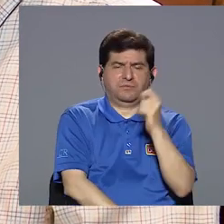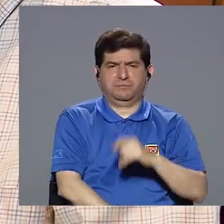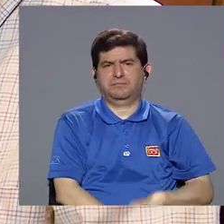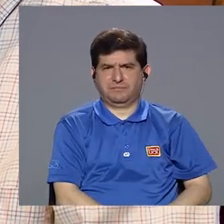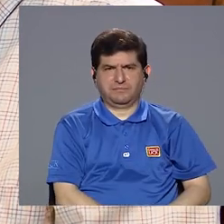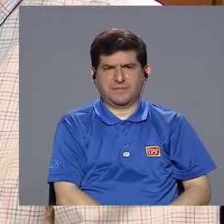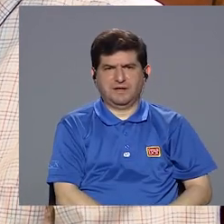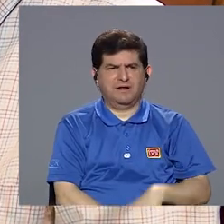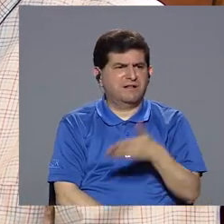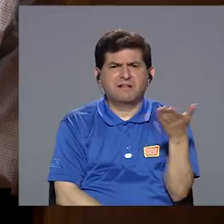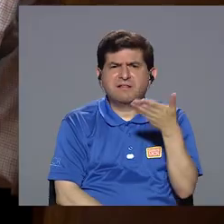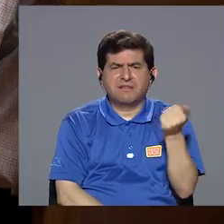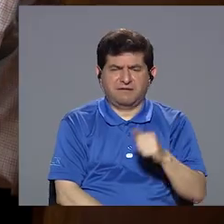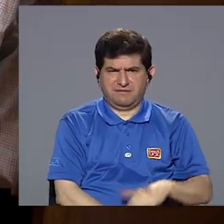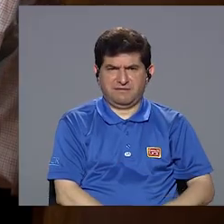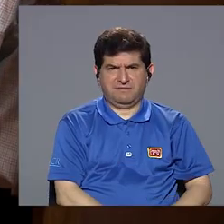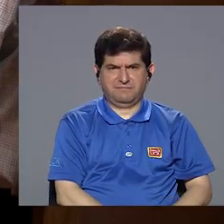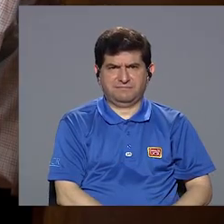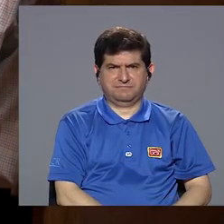maneras de